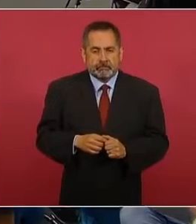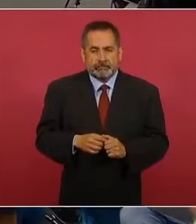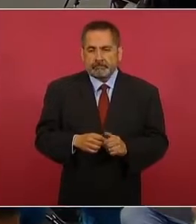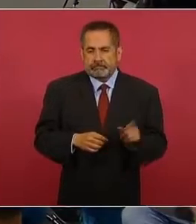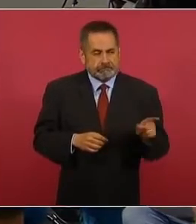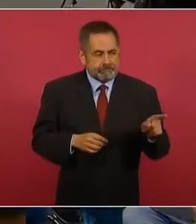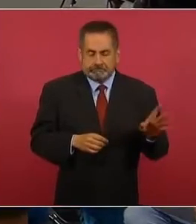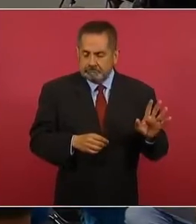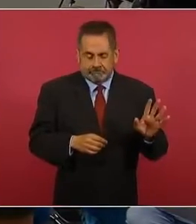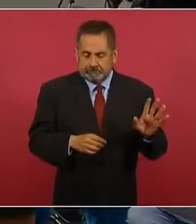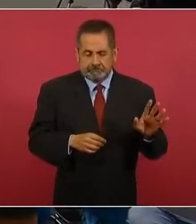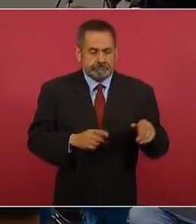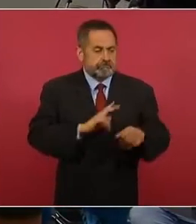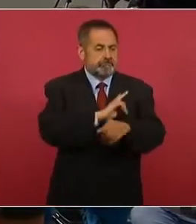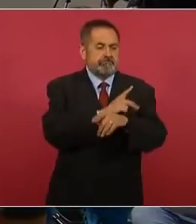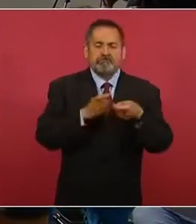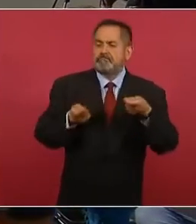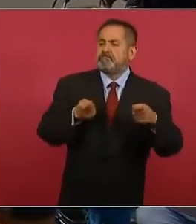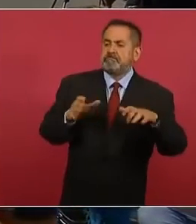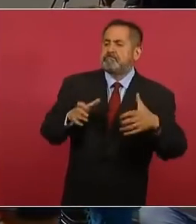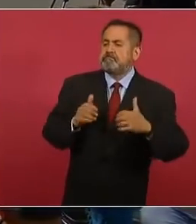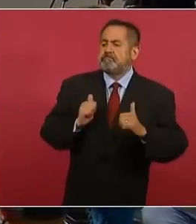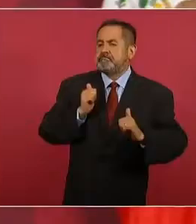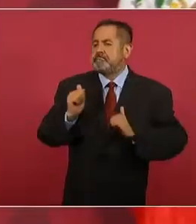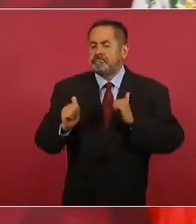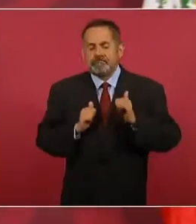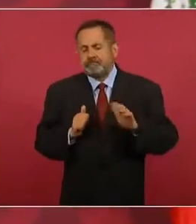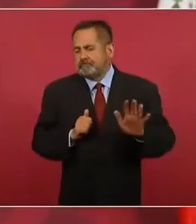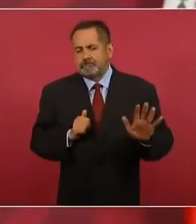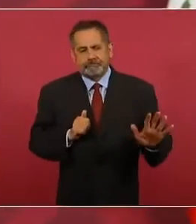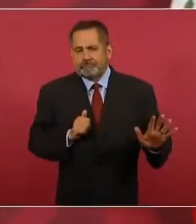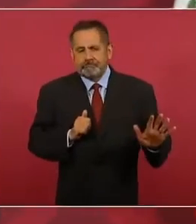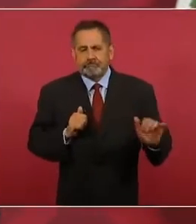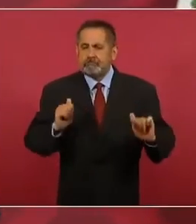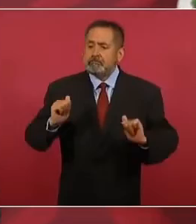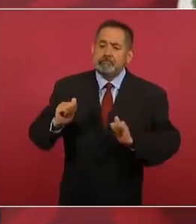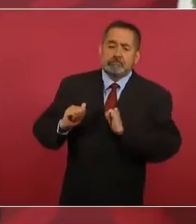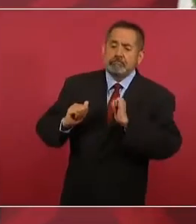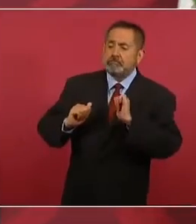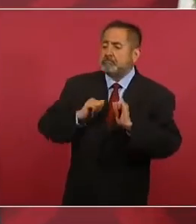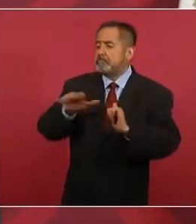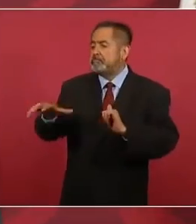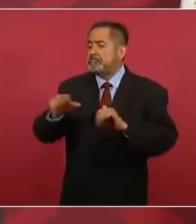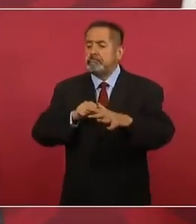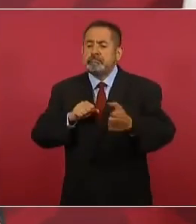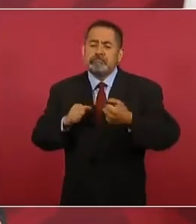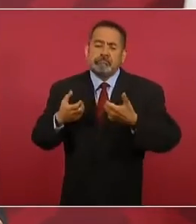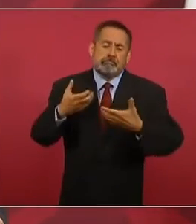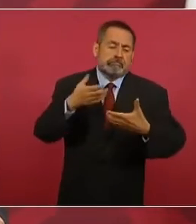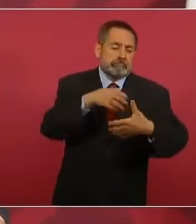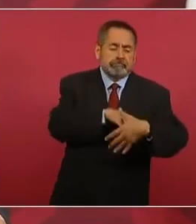Eso es el poder para acumular riqueza,